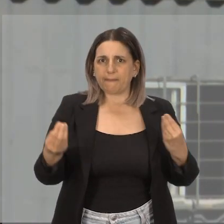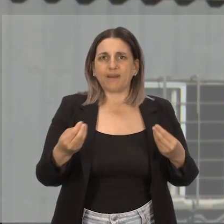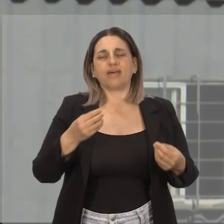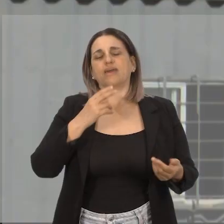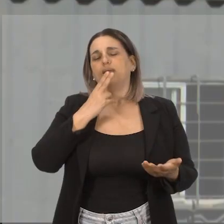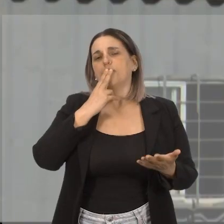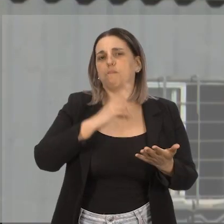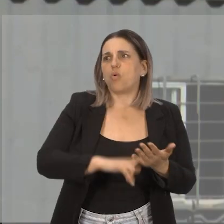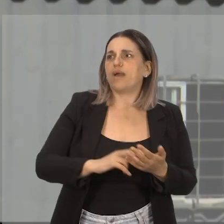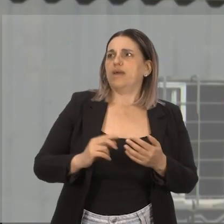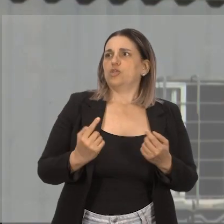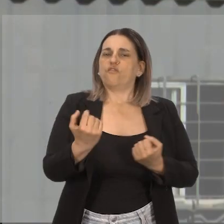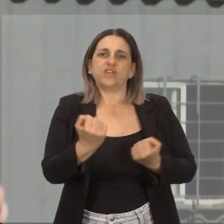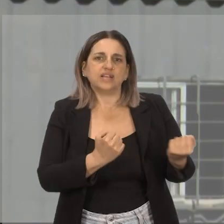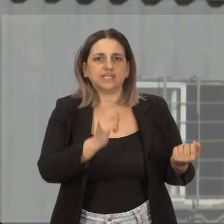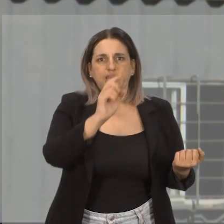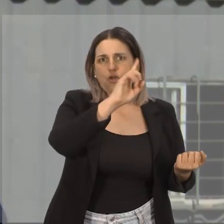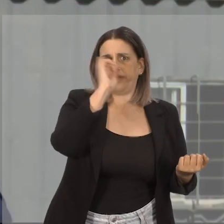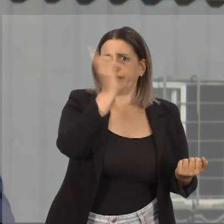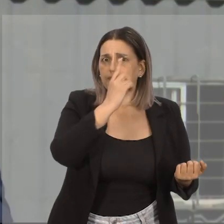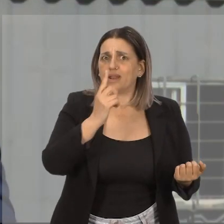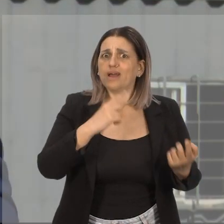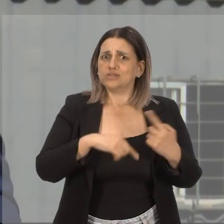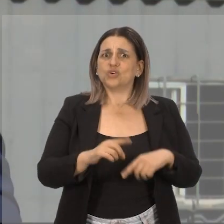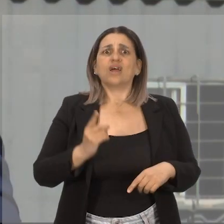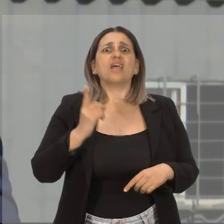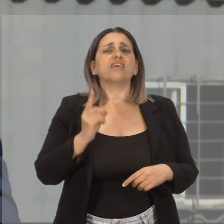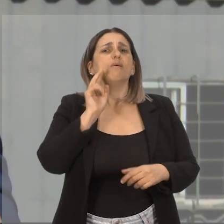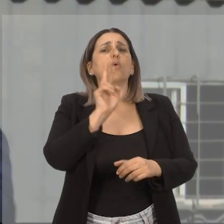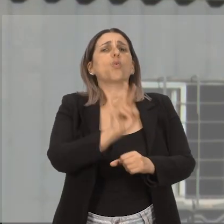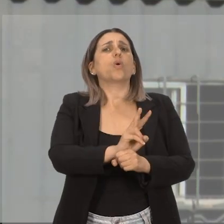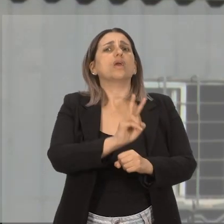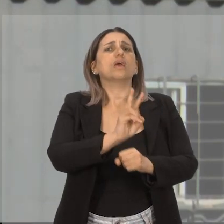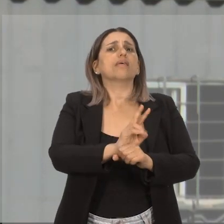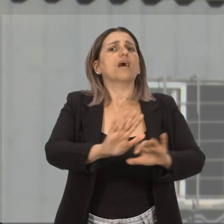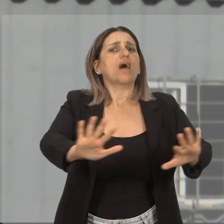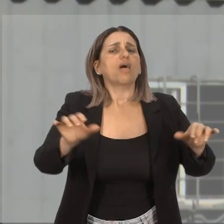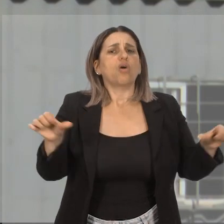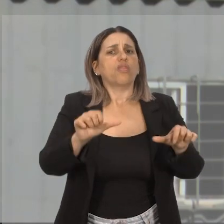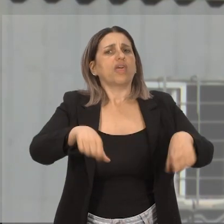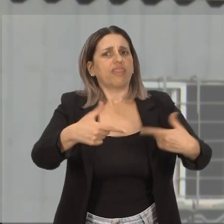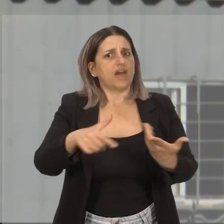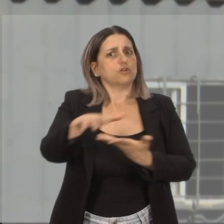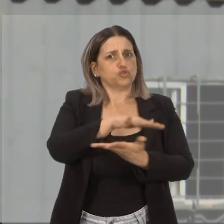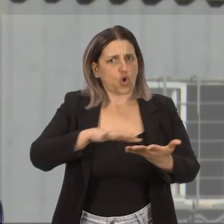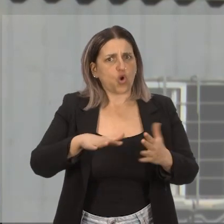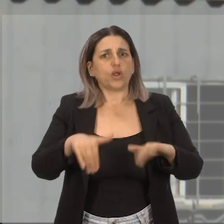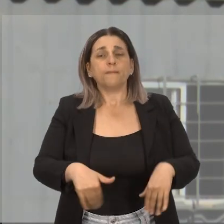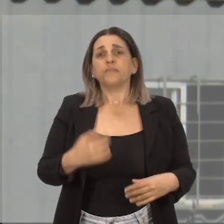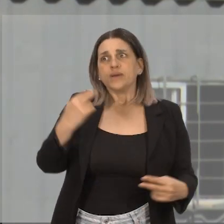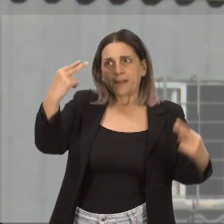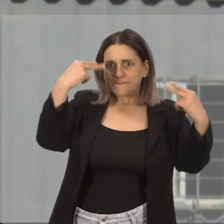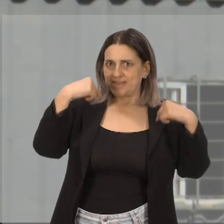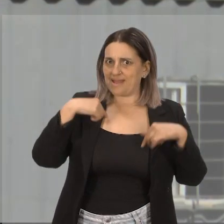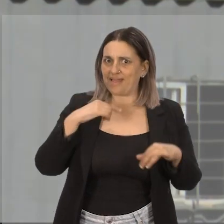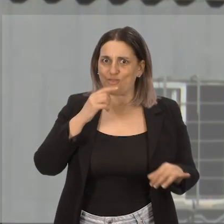temas tributarios, financieros, internacionales, tenemos que ser muy cuidadosos en el momento de otorgar una zona franca. ¿Por